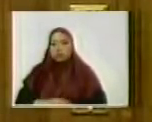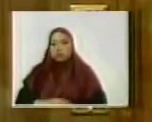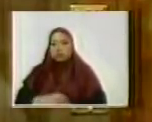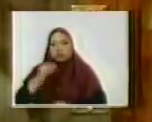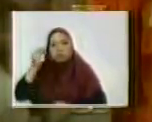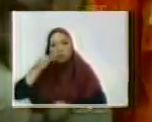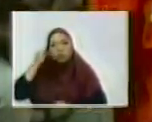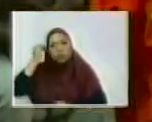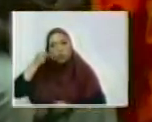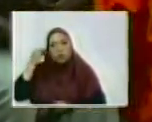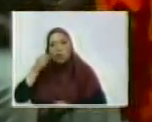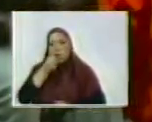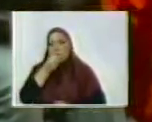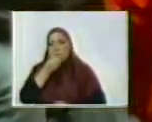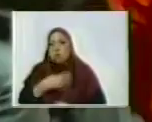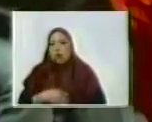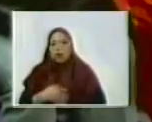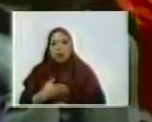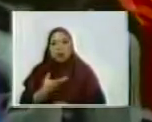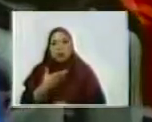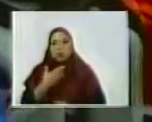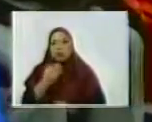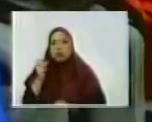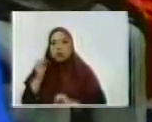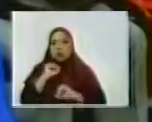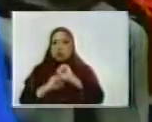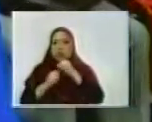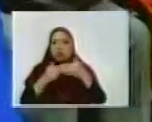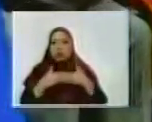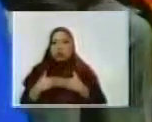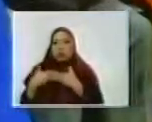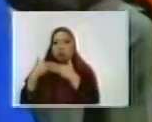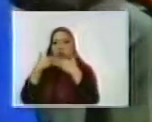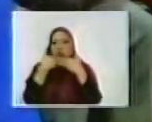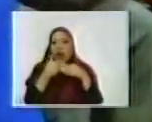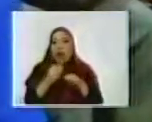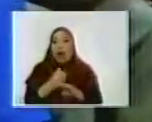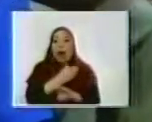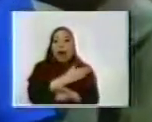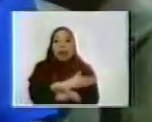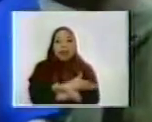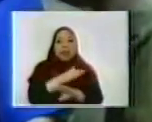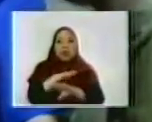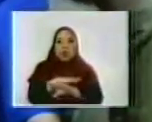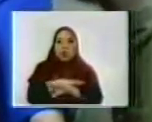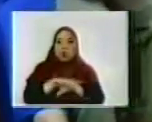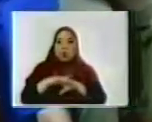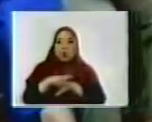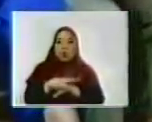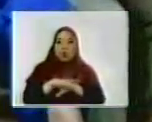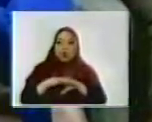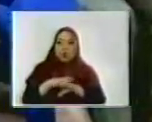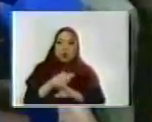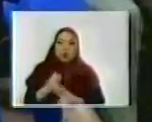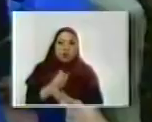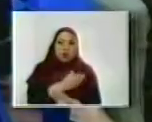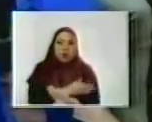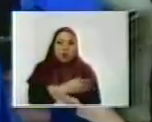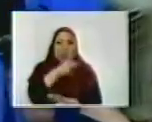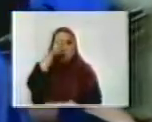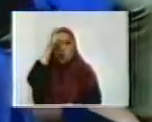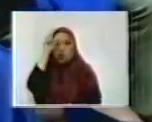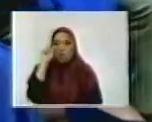un combatiente contra el régimen perejimenista y contra el régimen